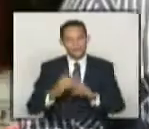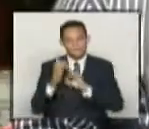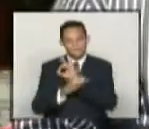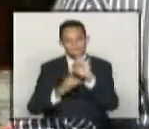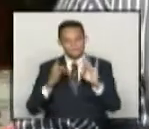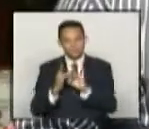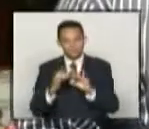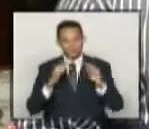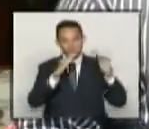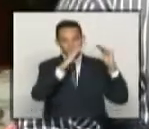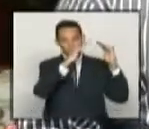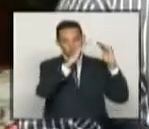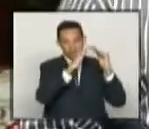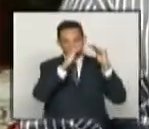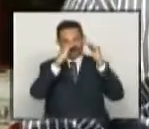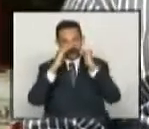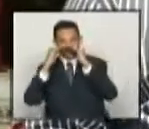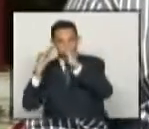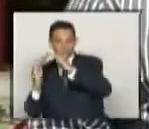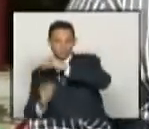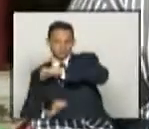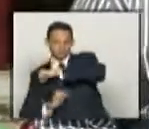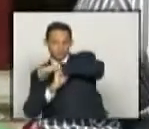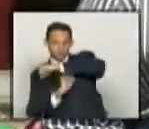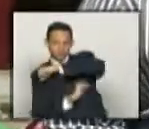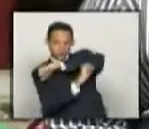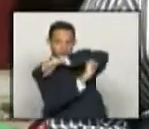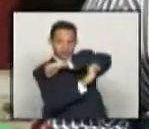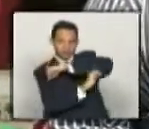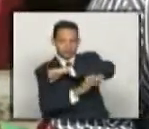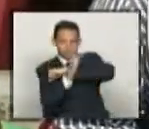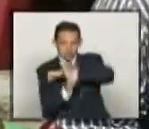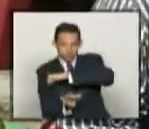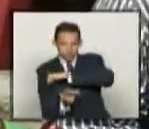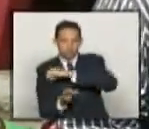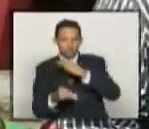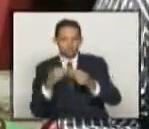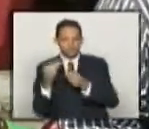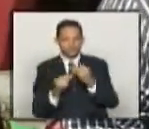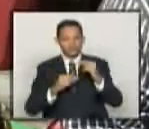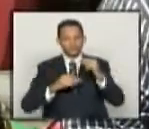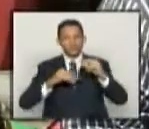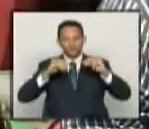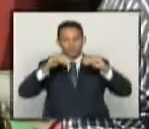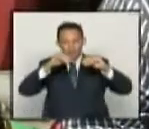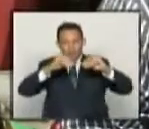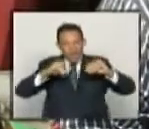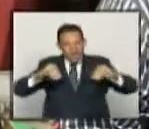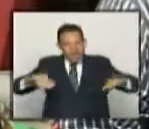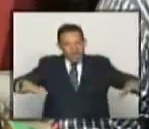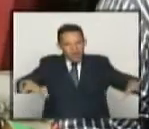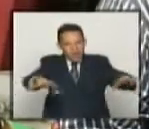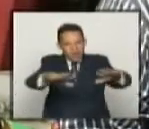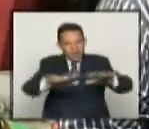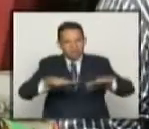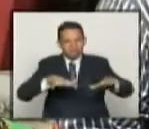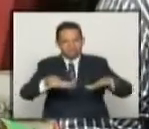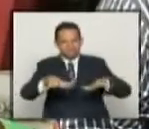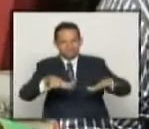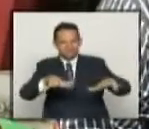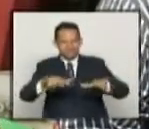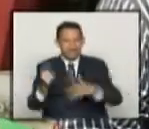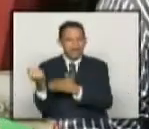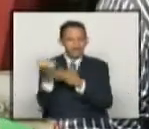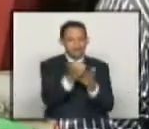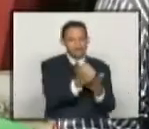programas de vivienda del gobierno nacional, por los problemas de tierras que tiene el municipio de Anserma, no hemos sido